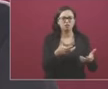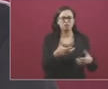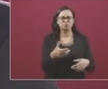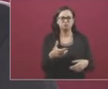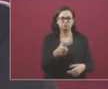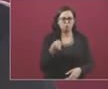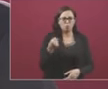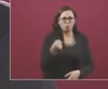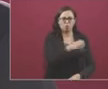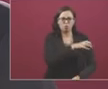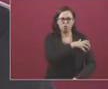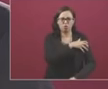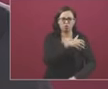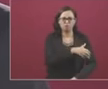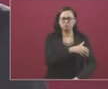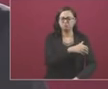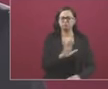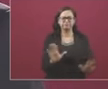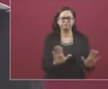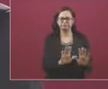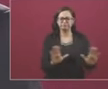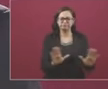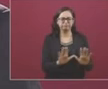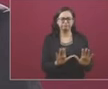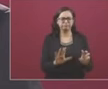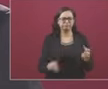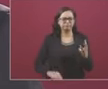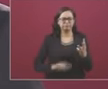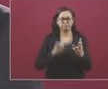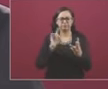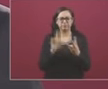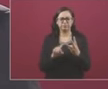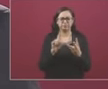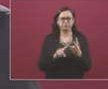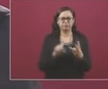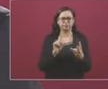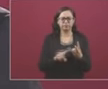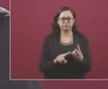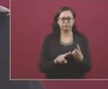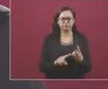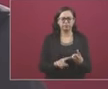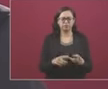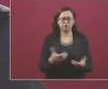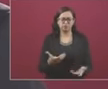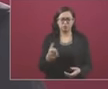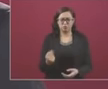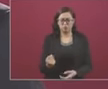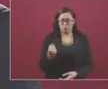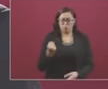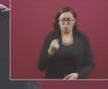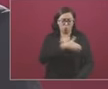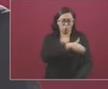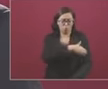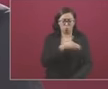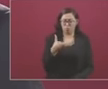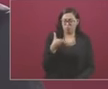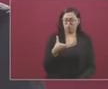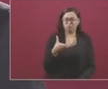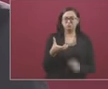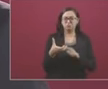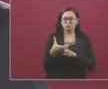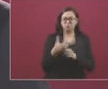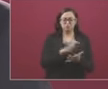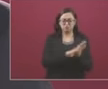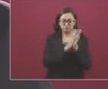3 creo que el poder solo tiene sentido y se convierte en virtud